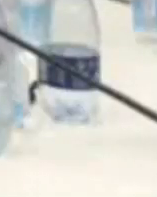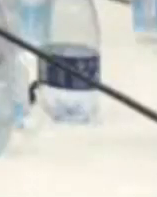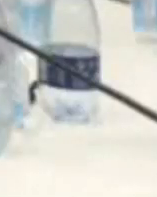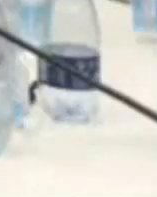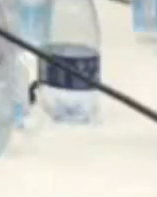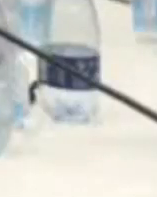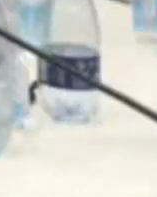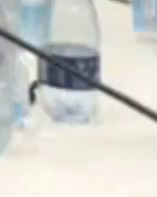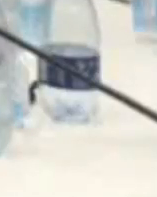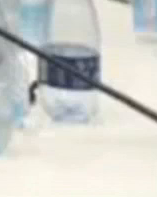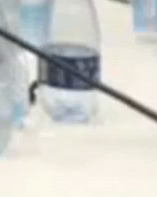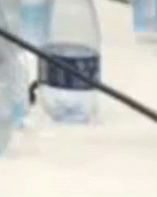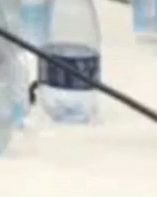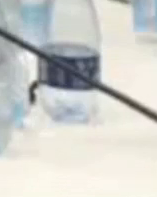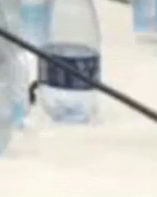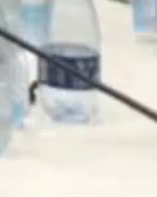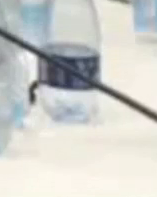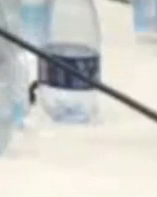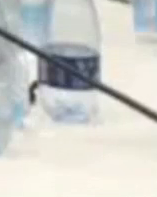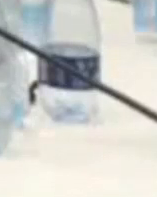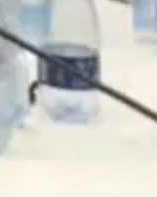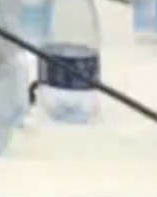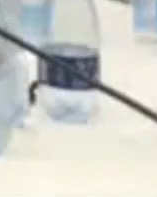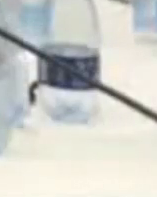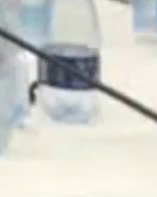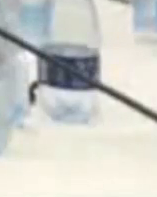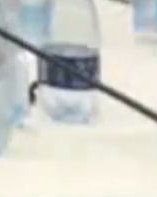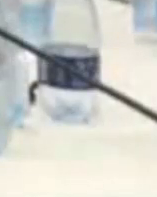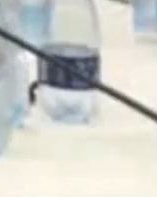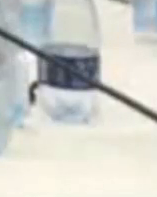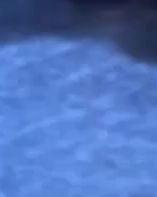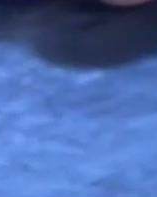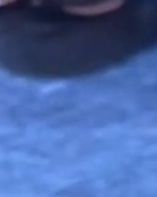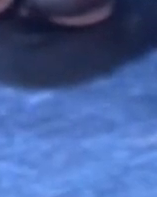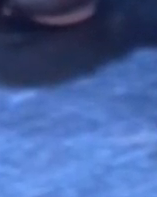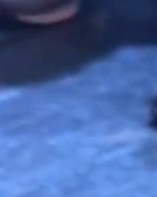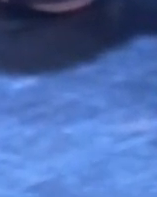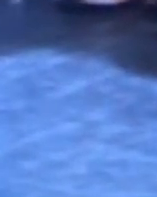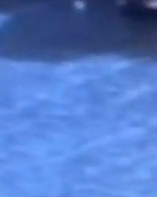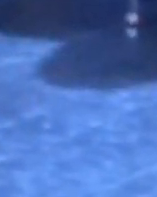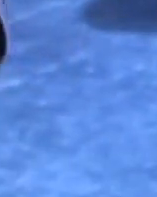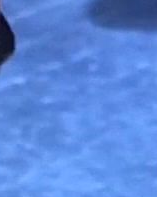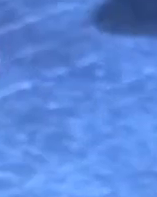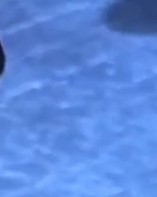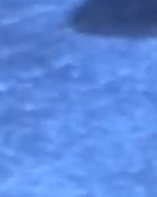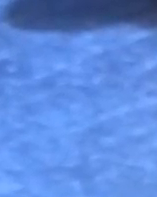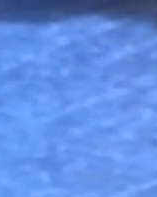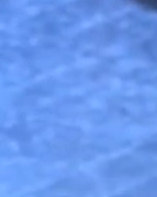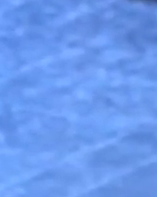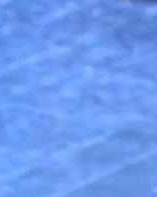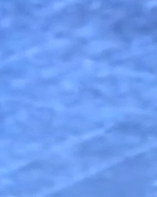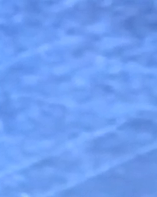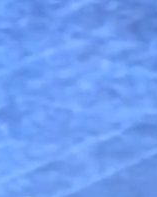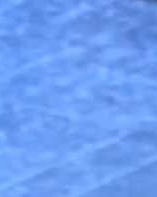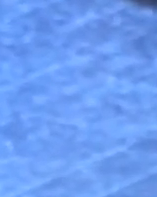apelaciones que en el caso de lula condenado a ocho años aún contempla un último recurso en una situación similar con apelaciones aún a la